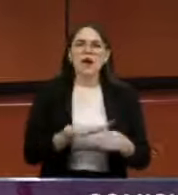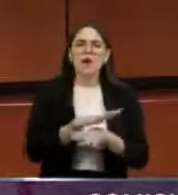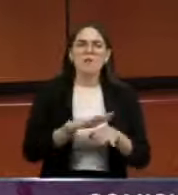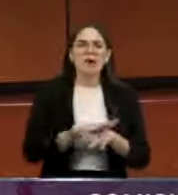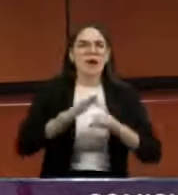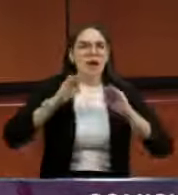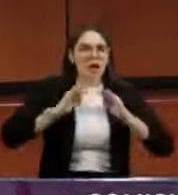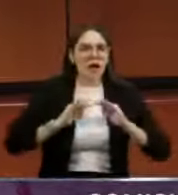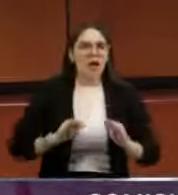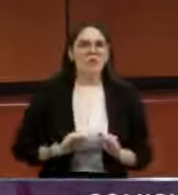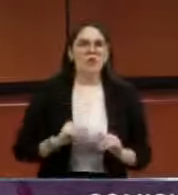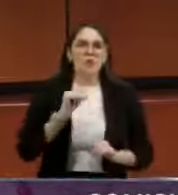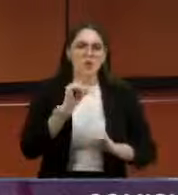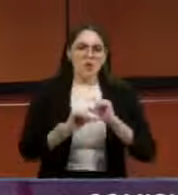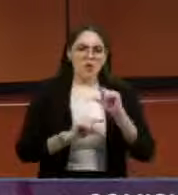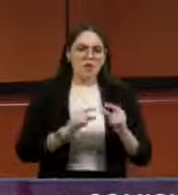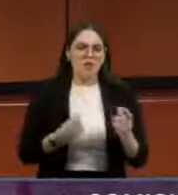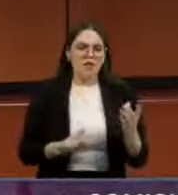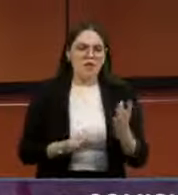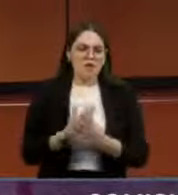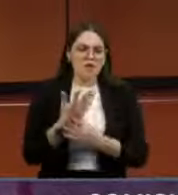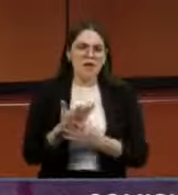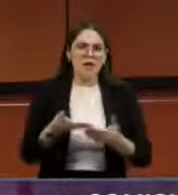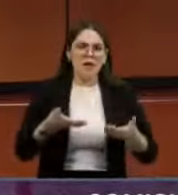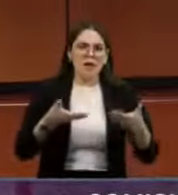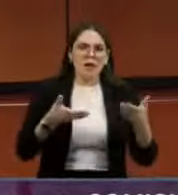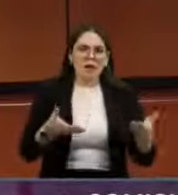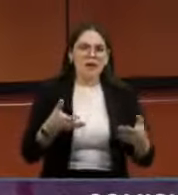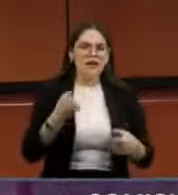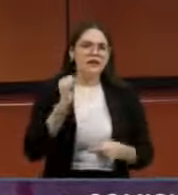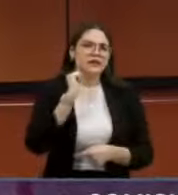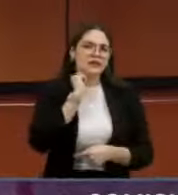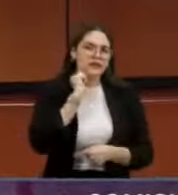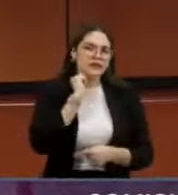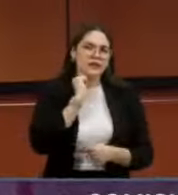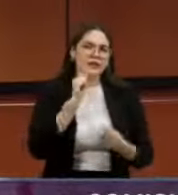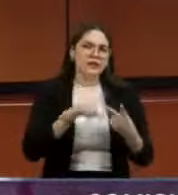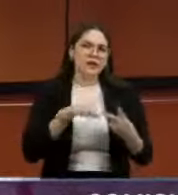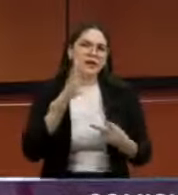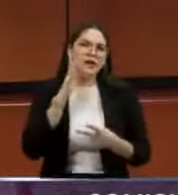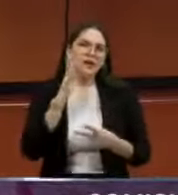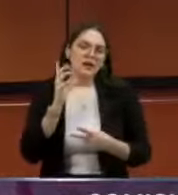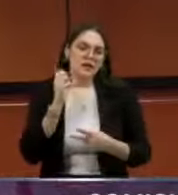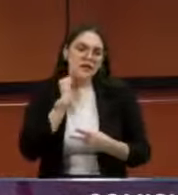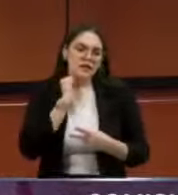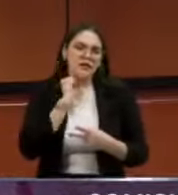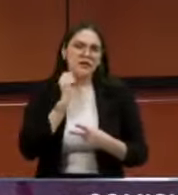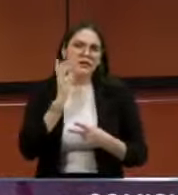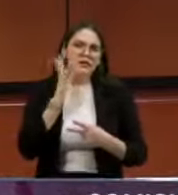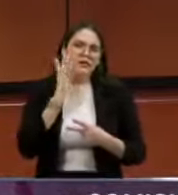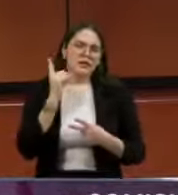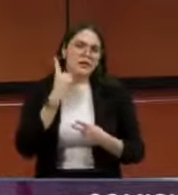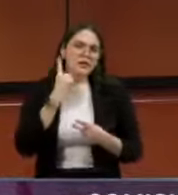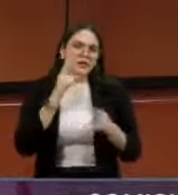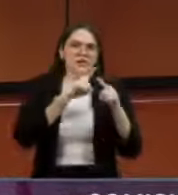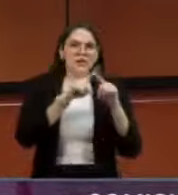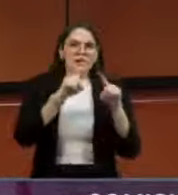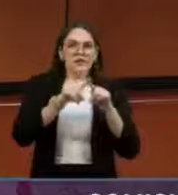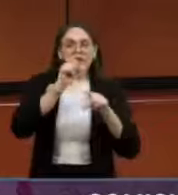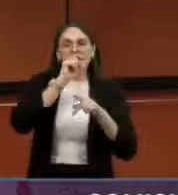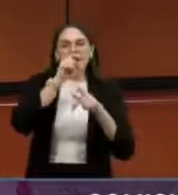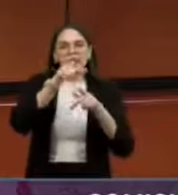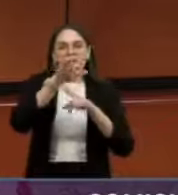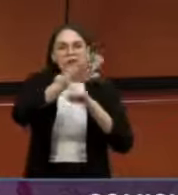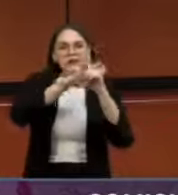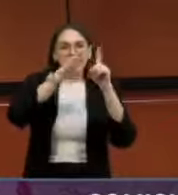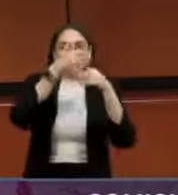Tomamos calles, el Senado, la Cámara de Diputados, Reforma y la Plaza de la Constitución